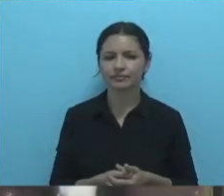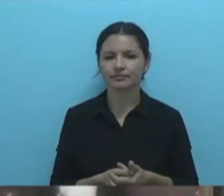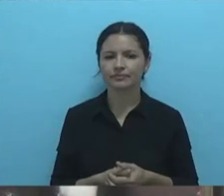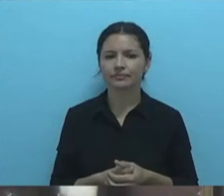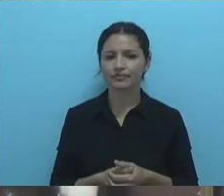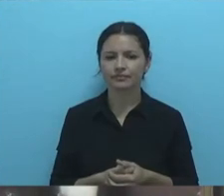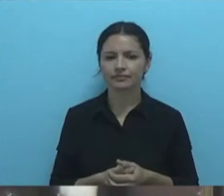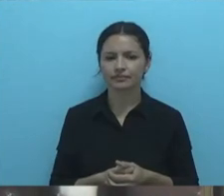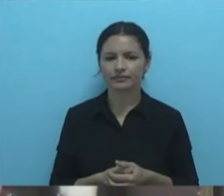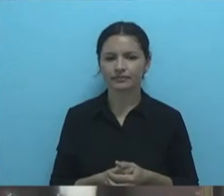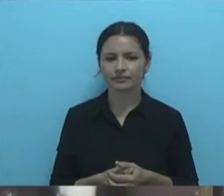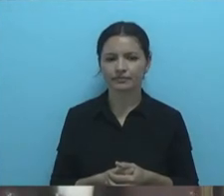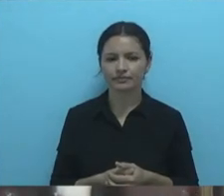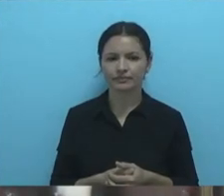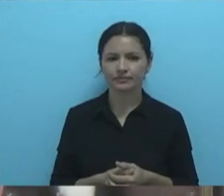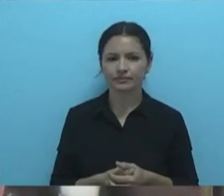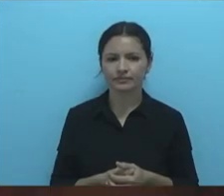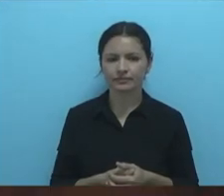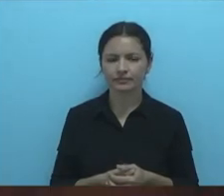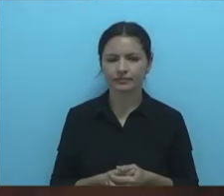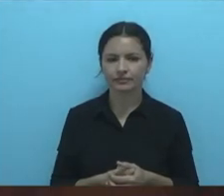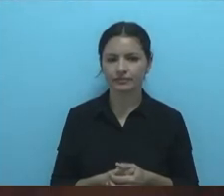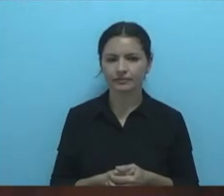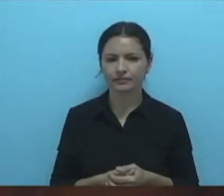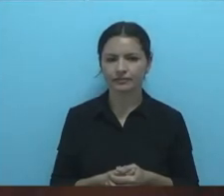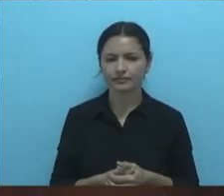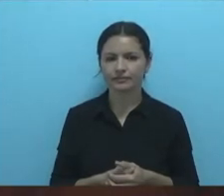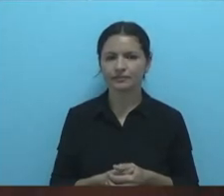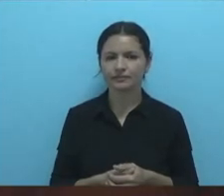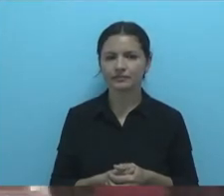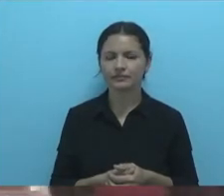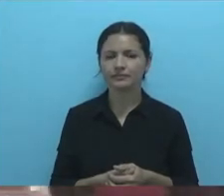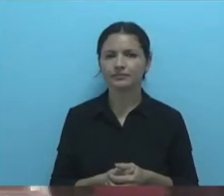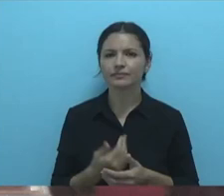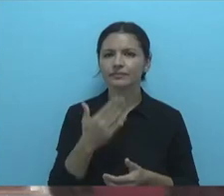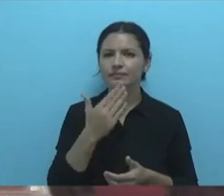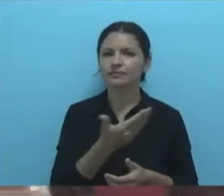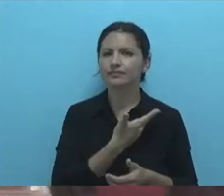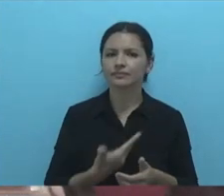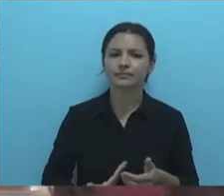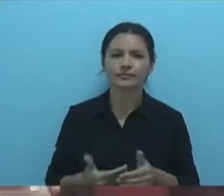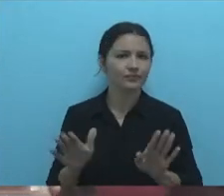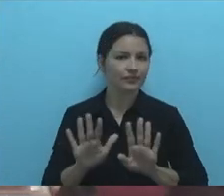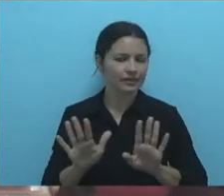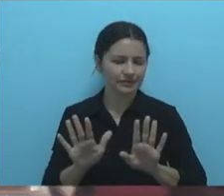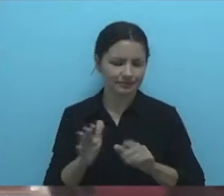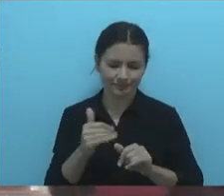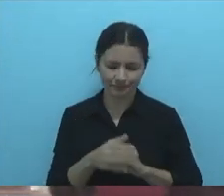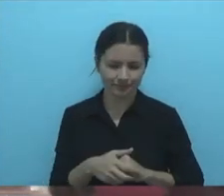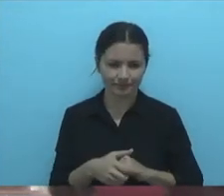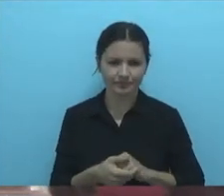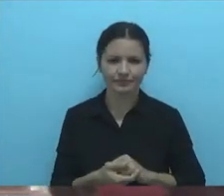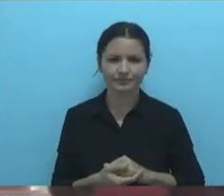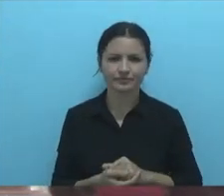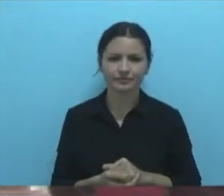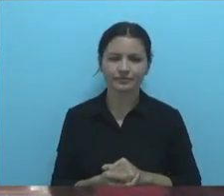bien como no diputada diputado bastilla solicitó la palabra Gracias presidente no pero ya lo lo diputación